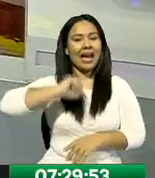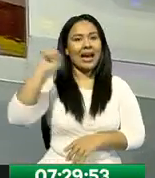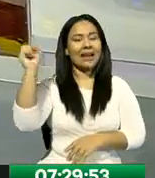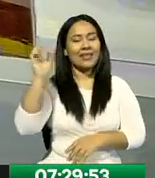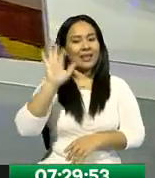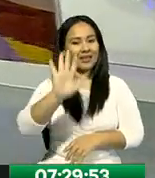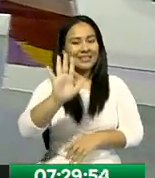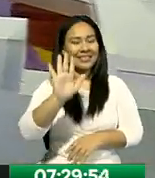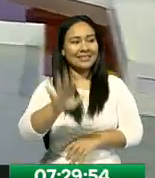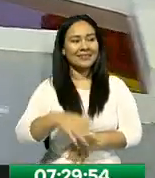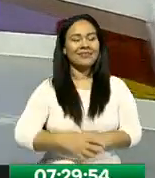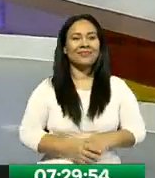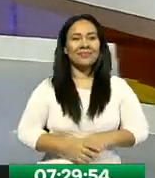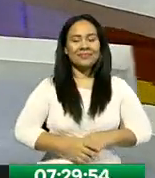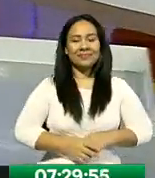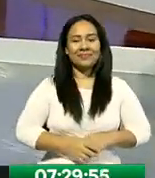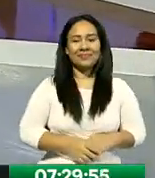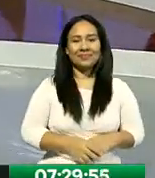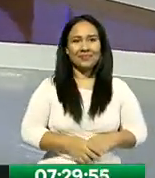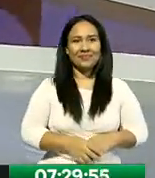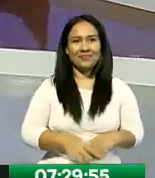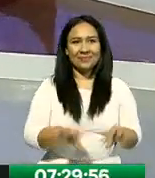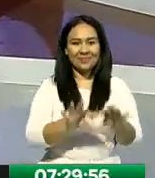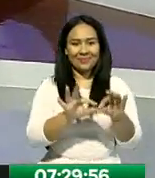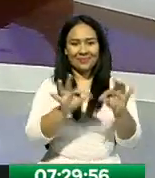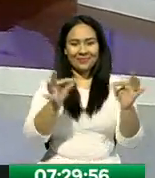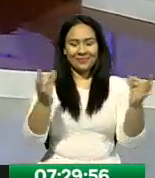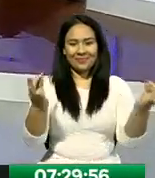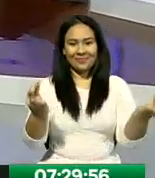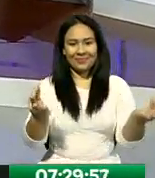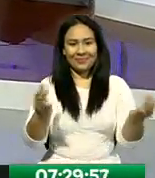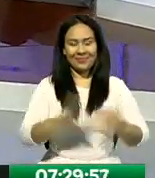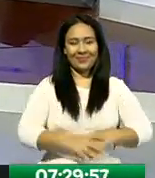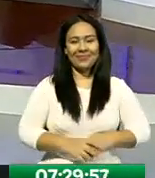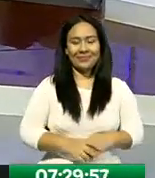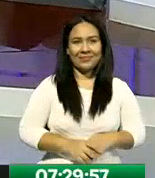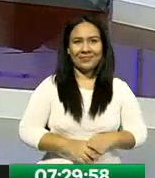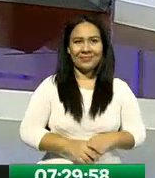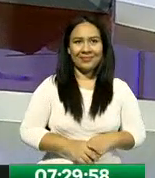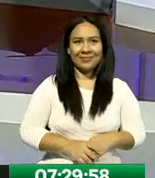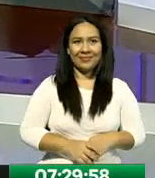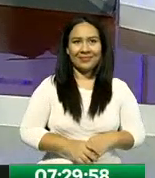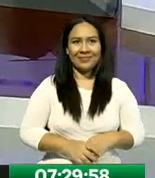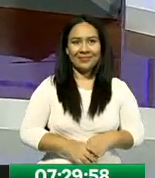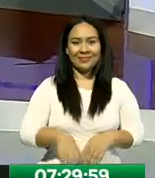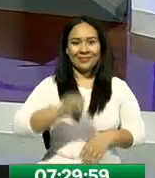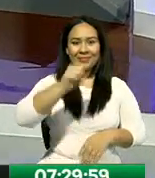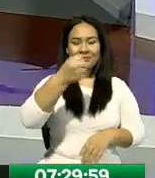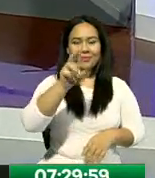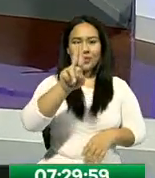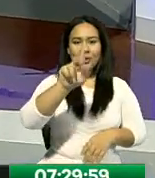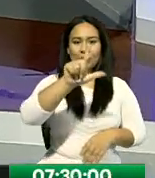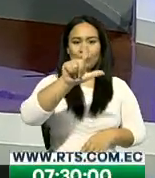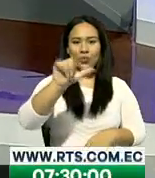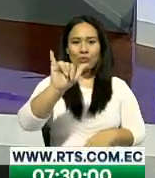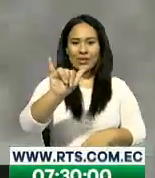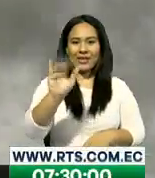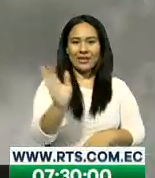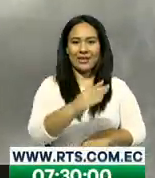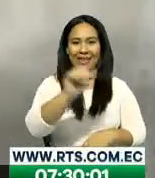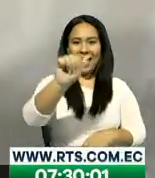está el ganador, cerramos el ánfora y este es el ganador. Se trata de Zuli Abad